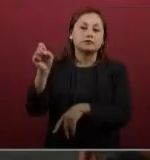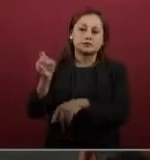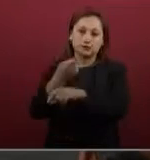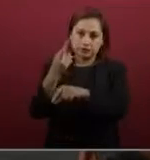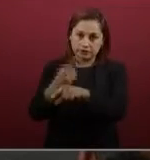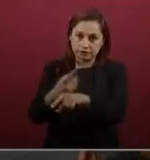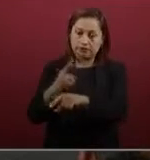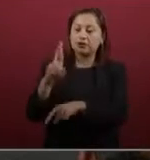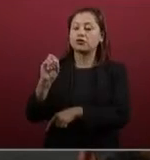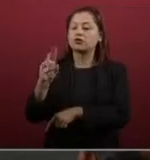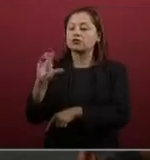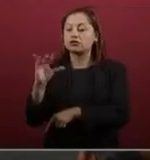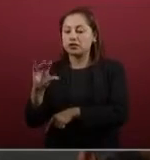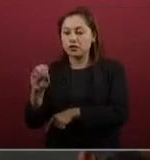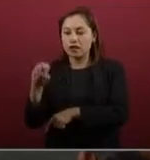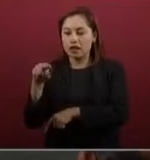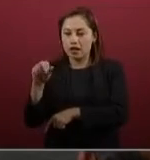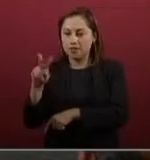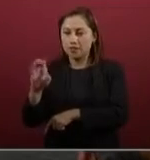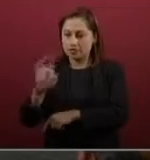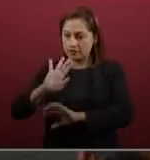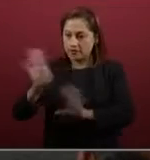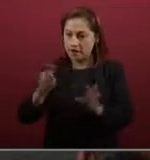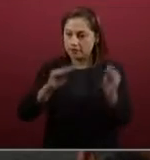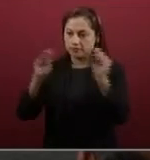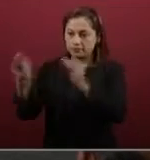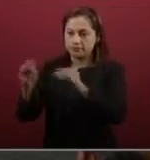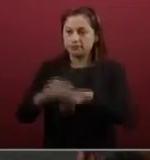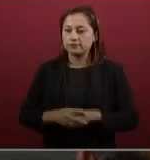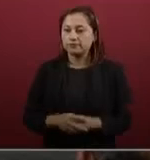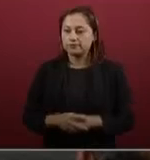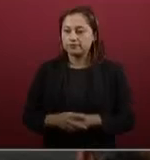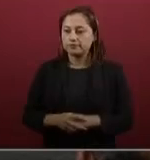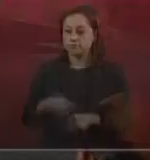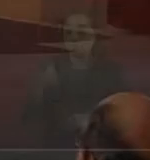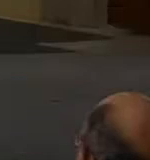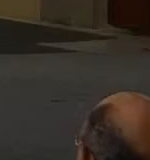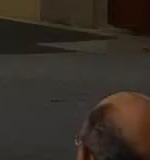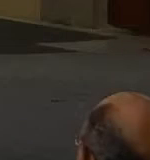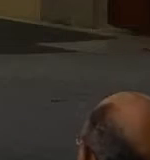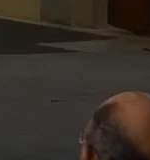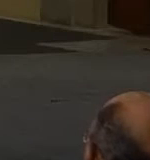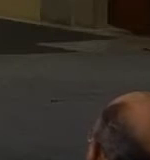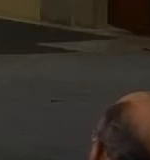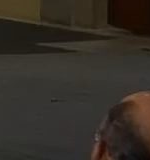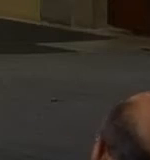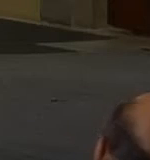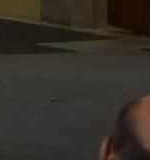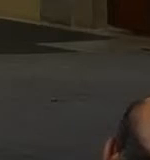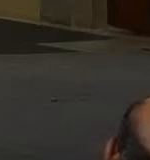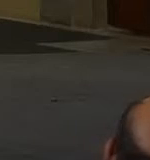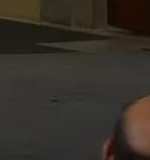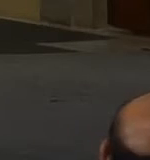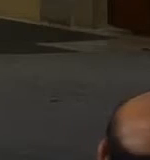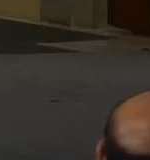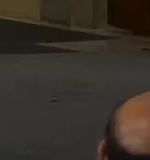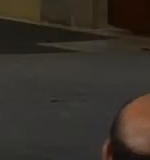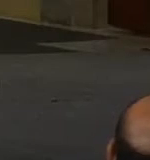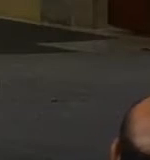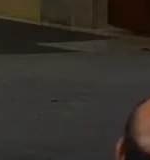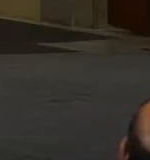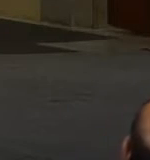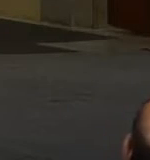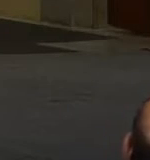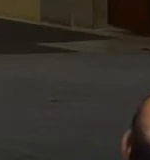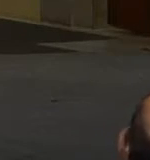Rocío Nale, que no solo tiene la oficina en Villahermosa,